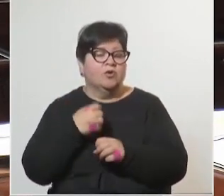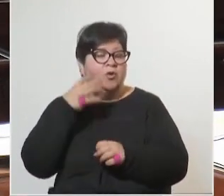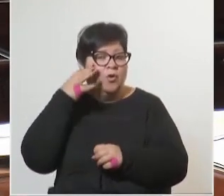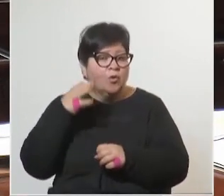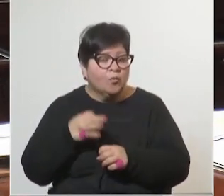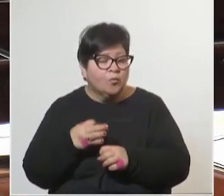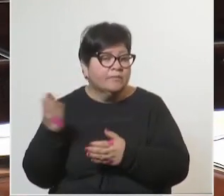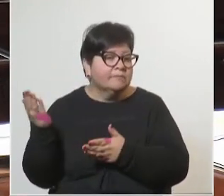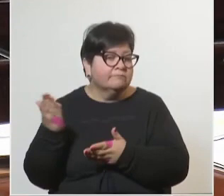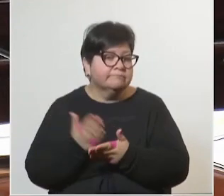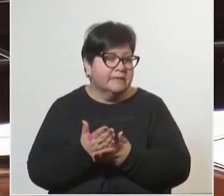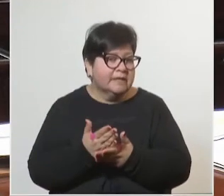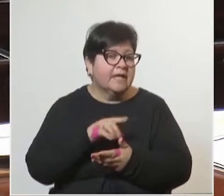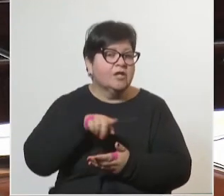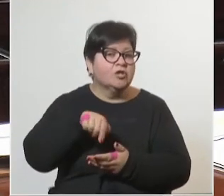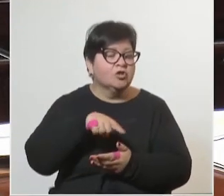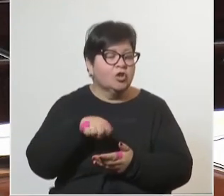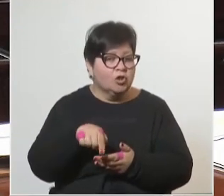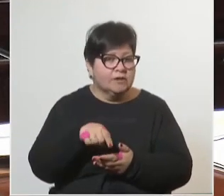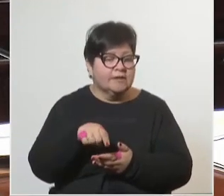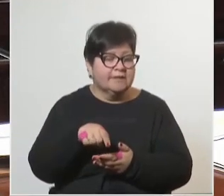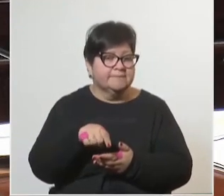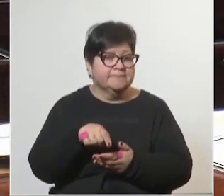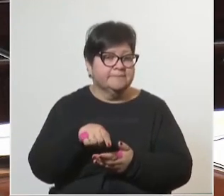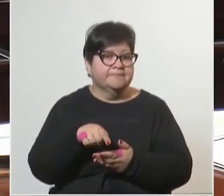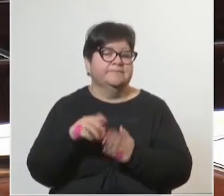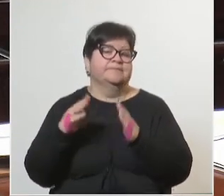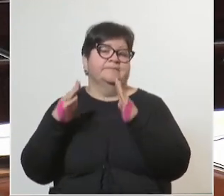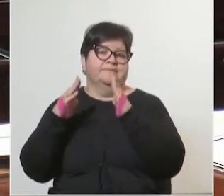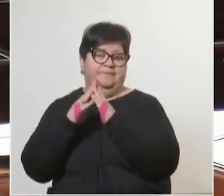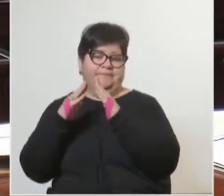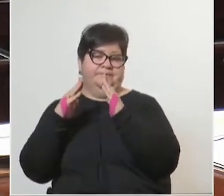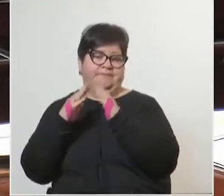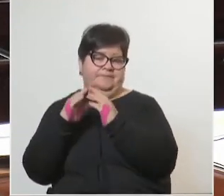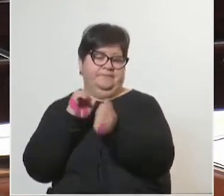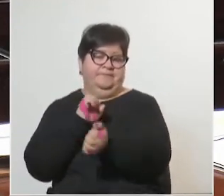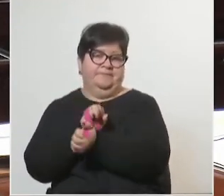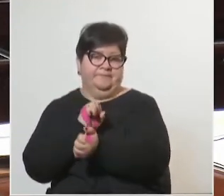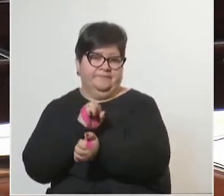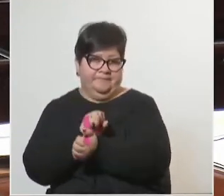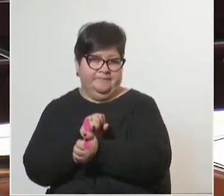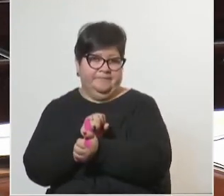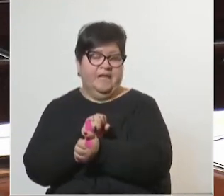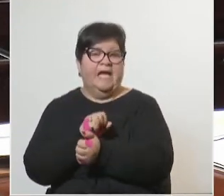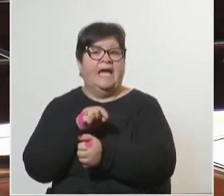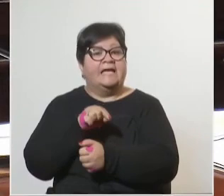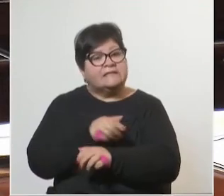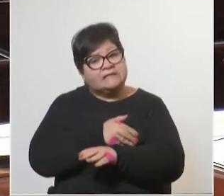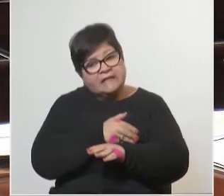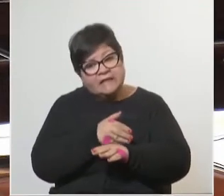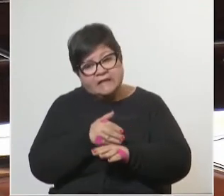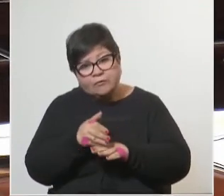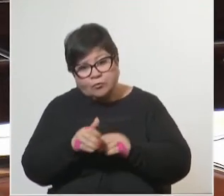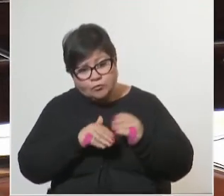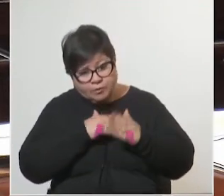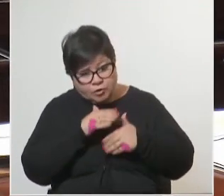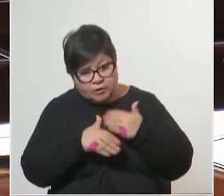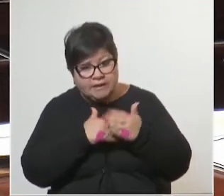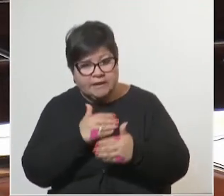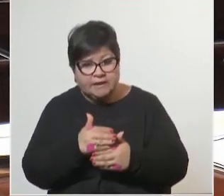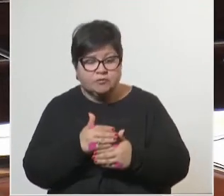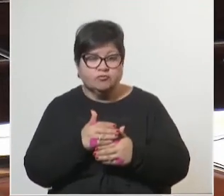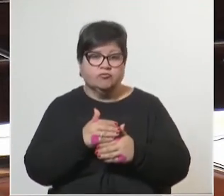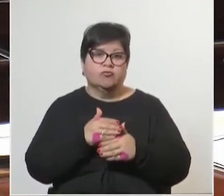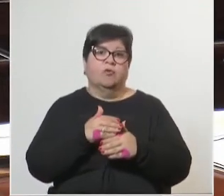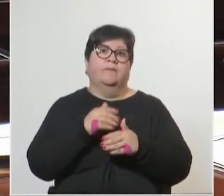o de entrada si la persona tiene 65 años en prisión domiciliaria. Si en el curso del proceso se llega a los